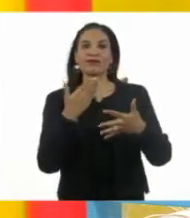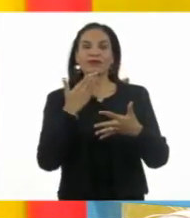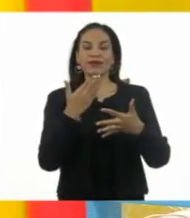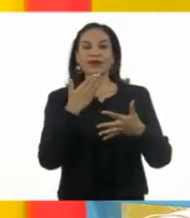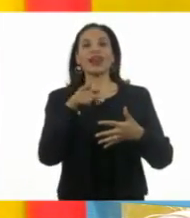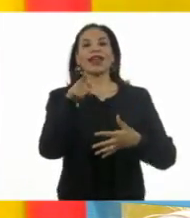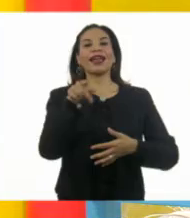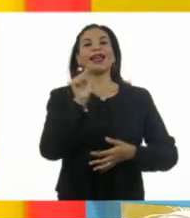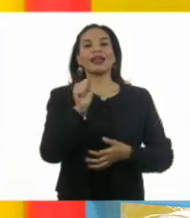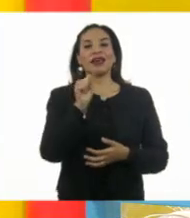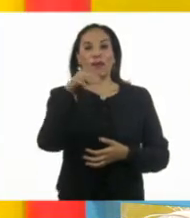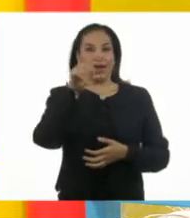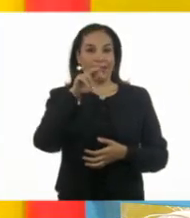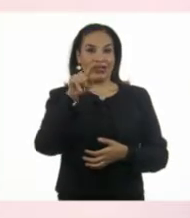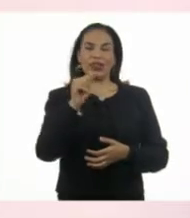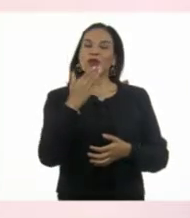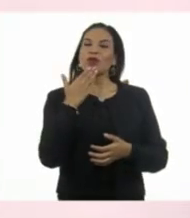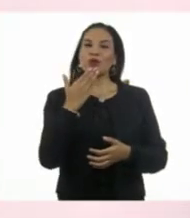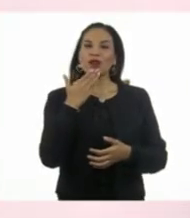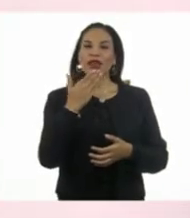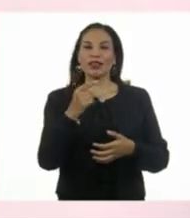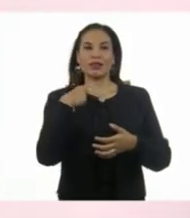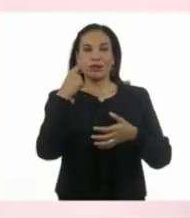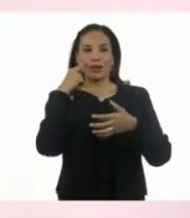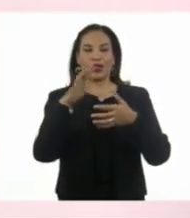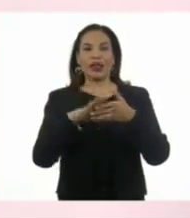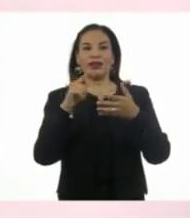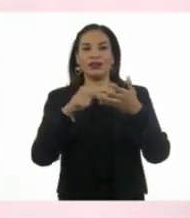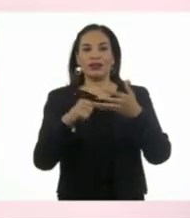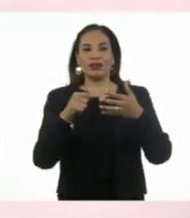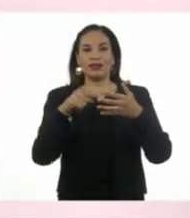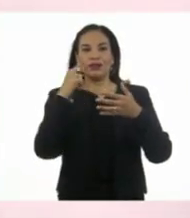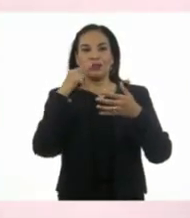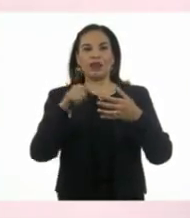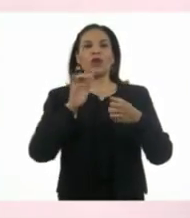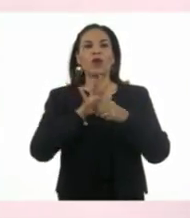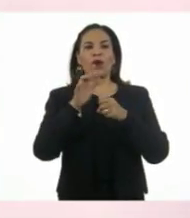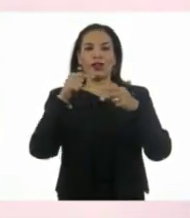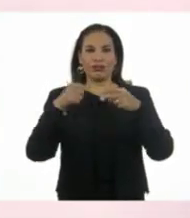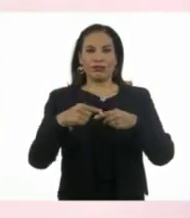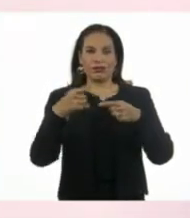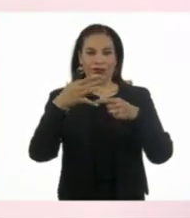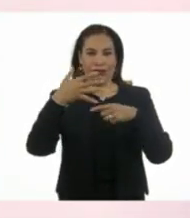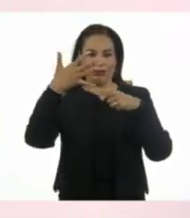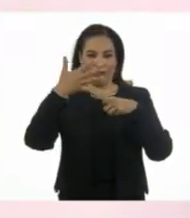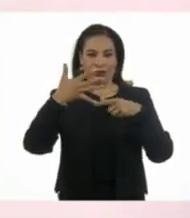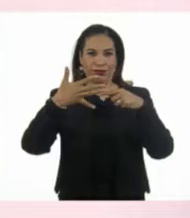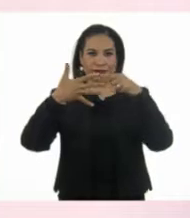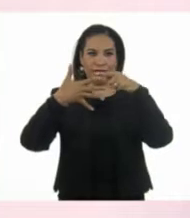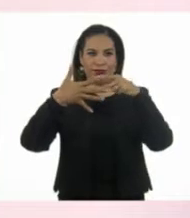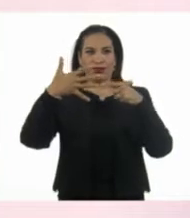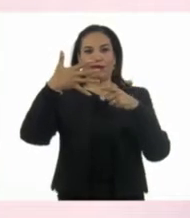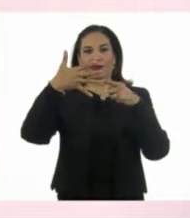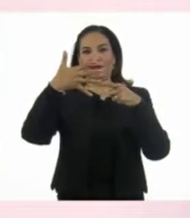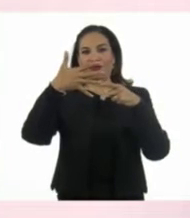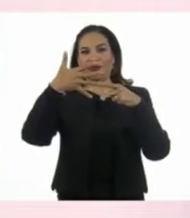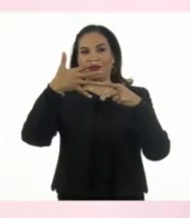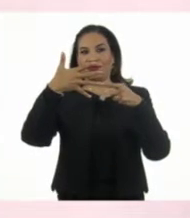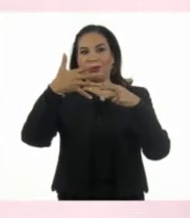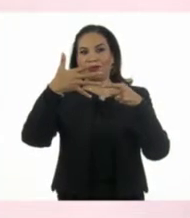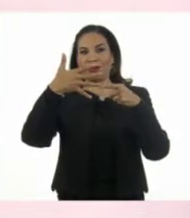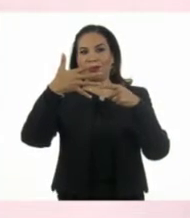la última, de arriba, de abajo hacia arriba. Entonces es esta,